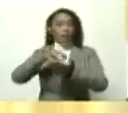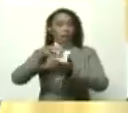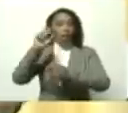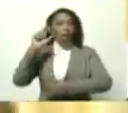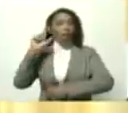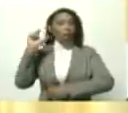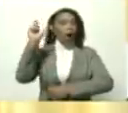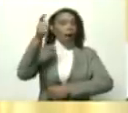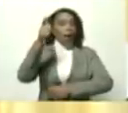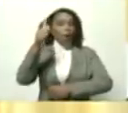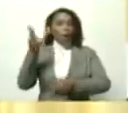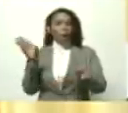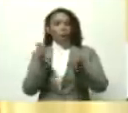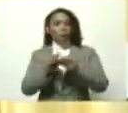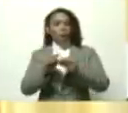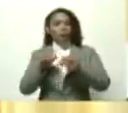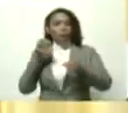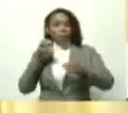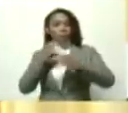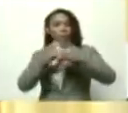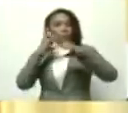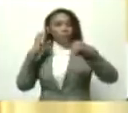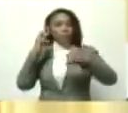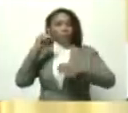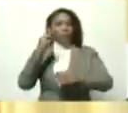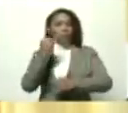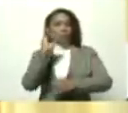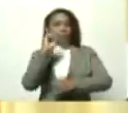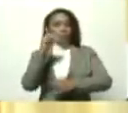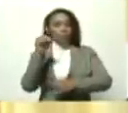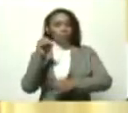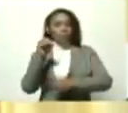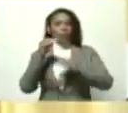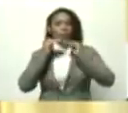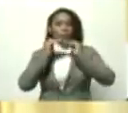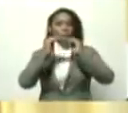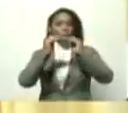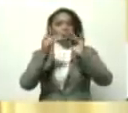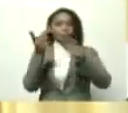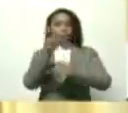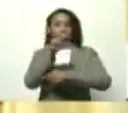Guárico, concretamente el Tren de Mariño y el Tren del Llano.